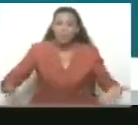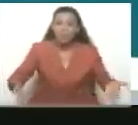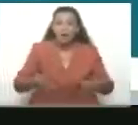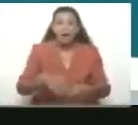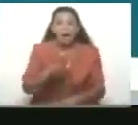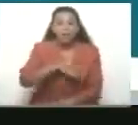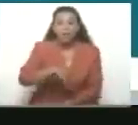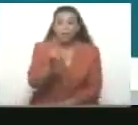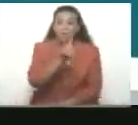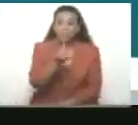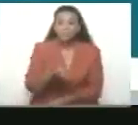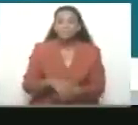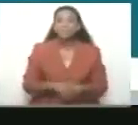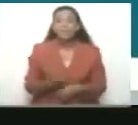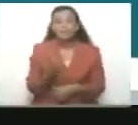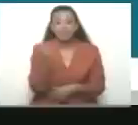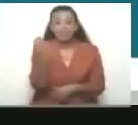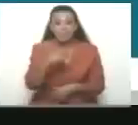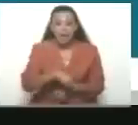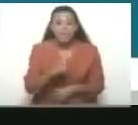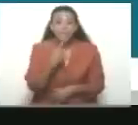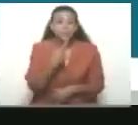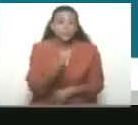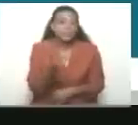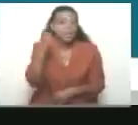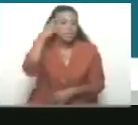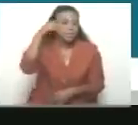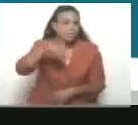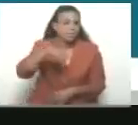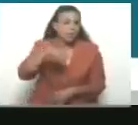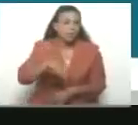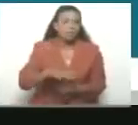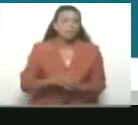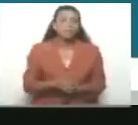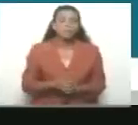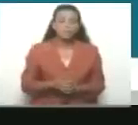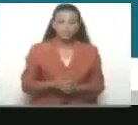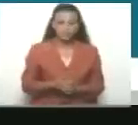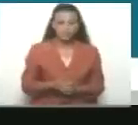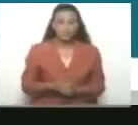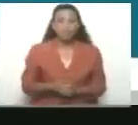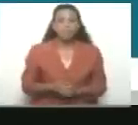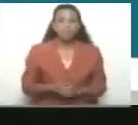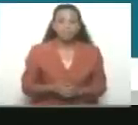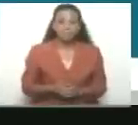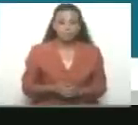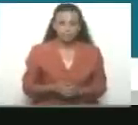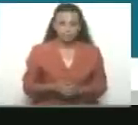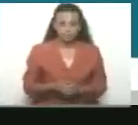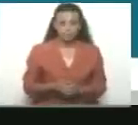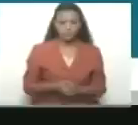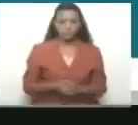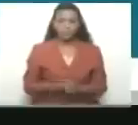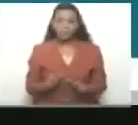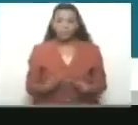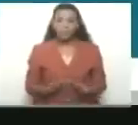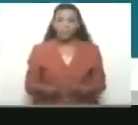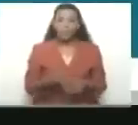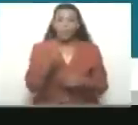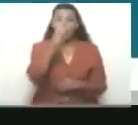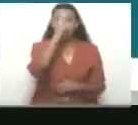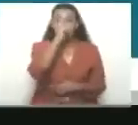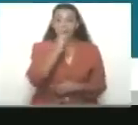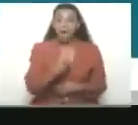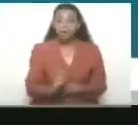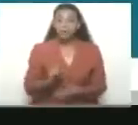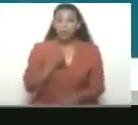al pueblo de Venezuela pero puedo decir que hoy cuando cumplimos un año de